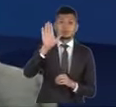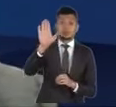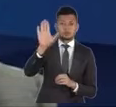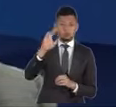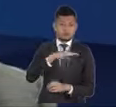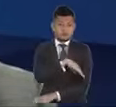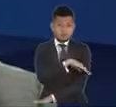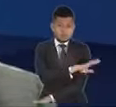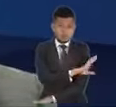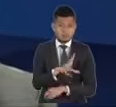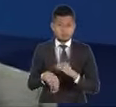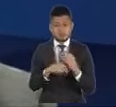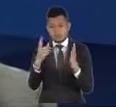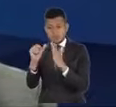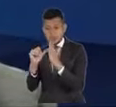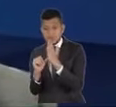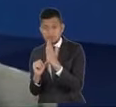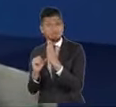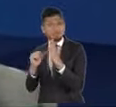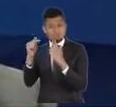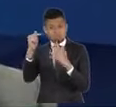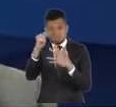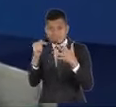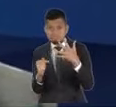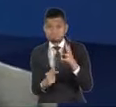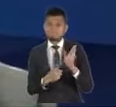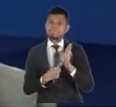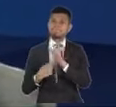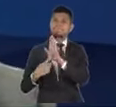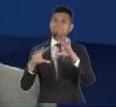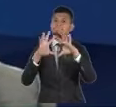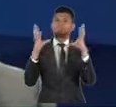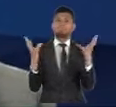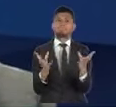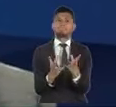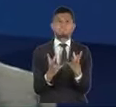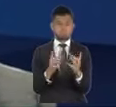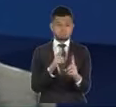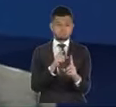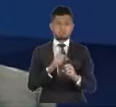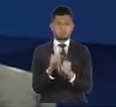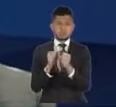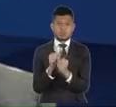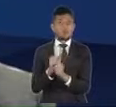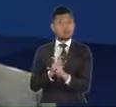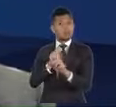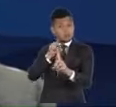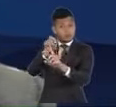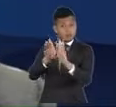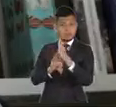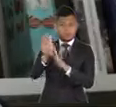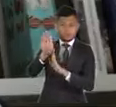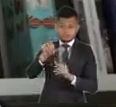estamos seguros harán de Bogotá un ejemplo mundial en el logro de los Objetivos de Desarrollo